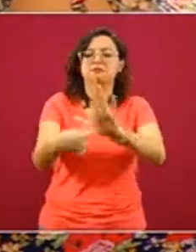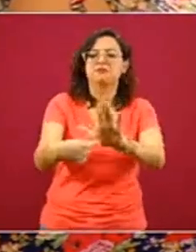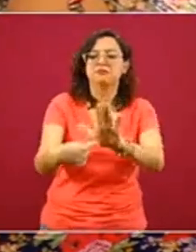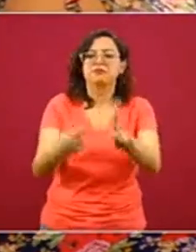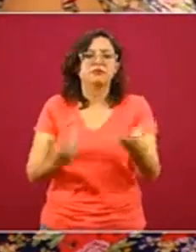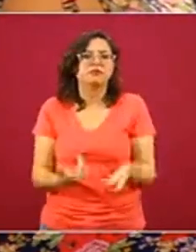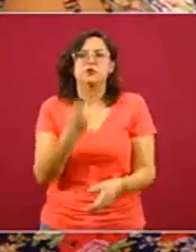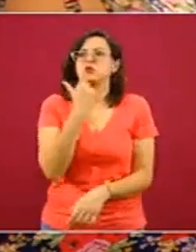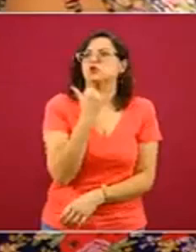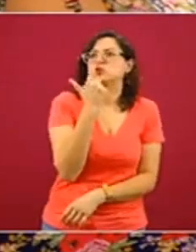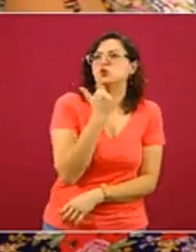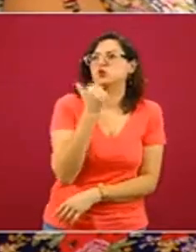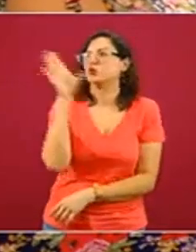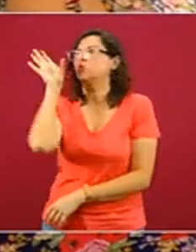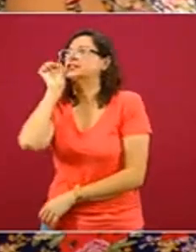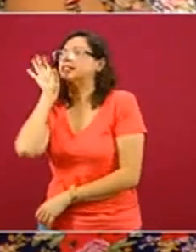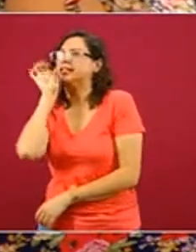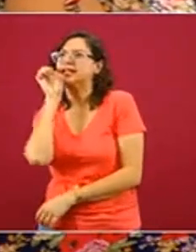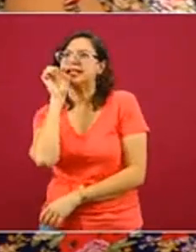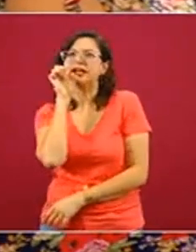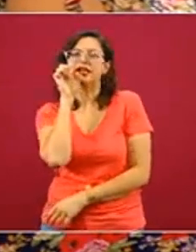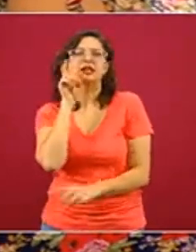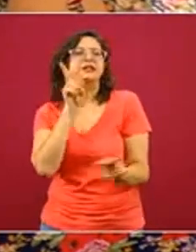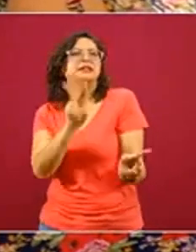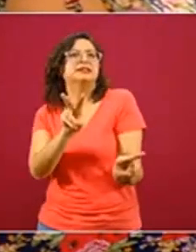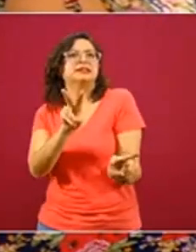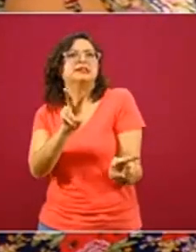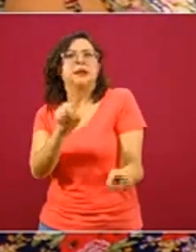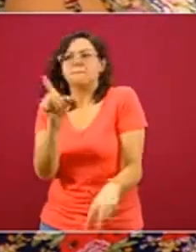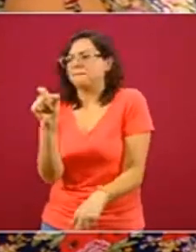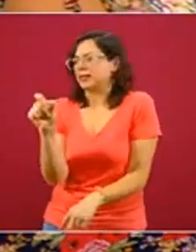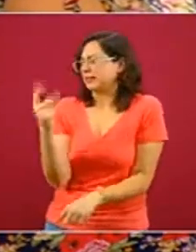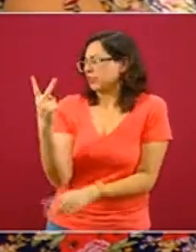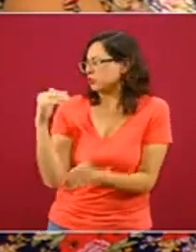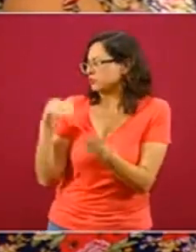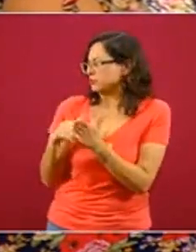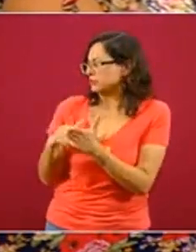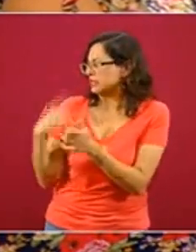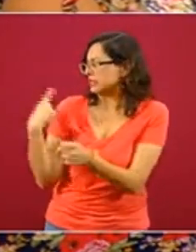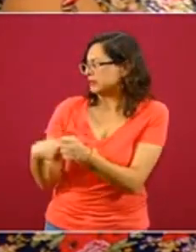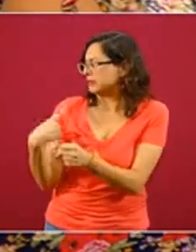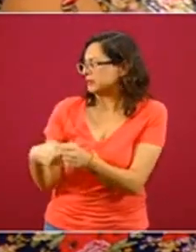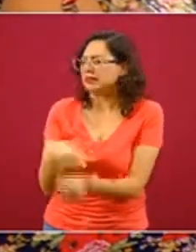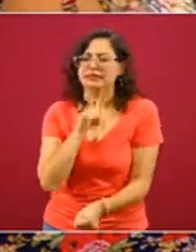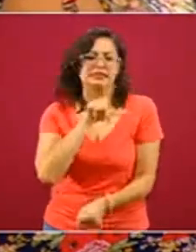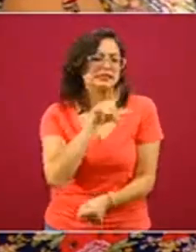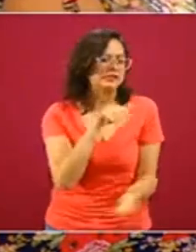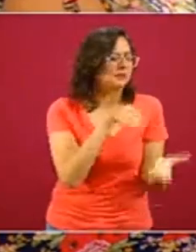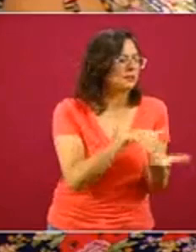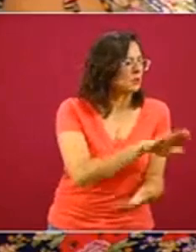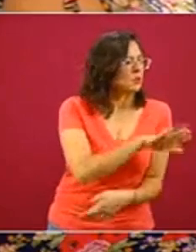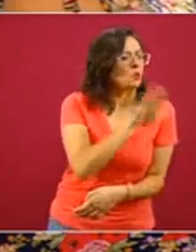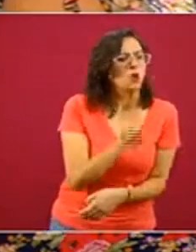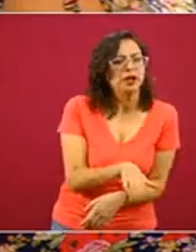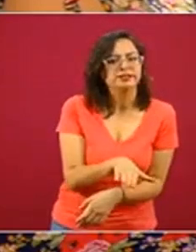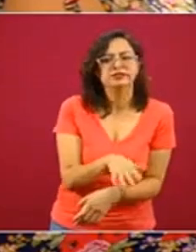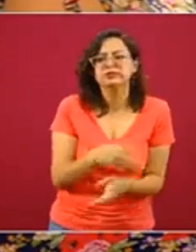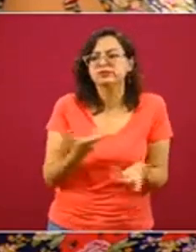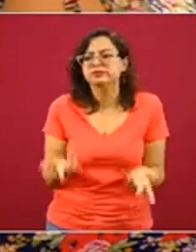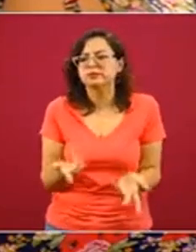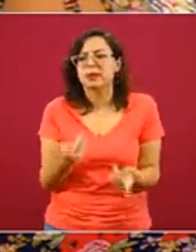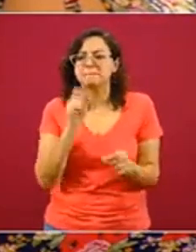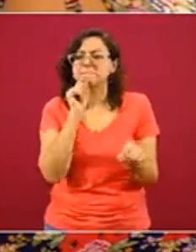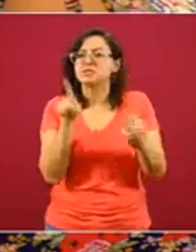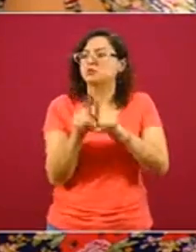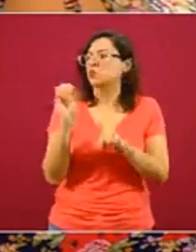rojo y naranja, hay 22,000 casos activos y 17,000 fallecimientos. Y bueno, y justo la OMS también ha hablado de